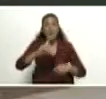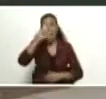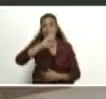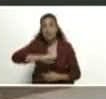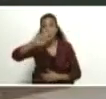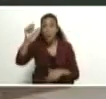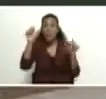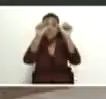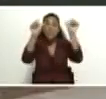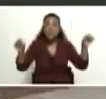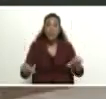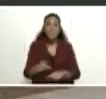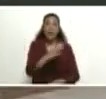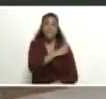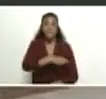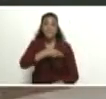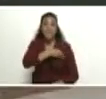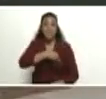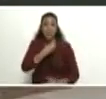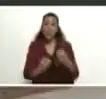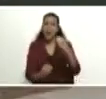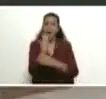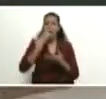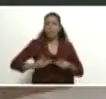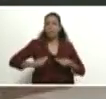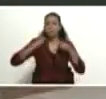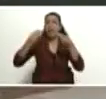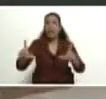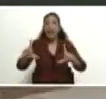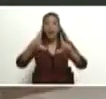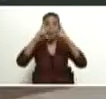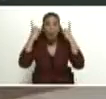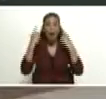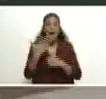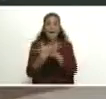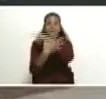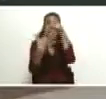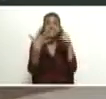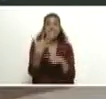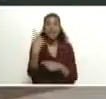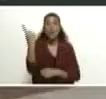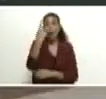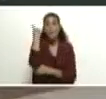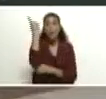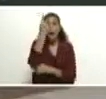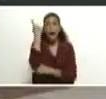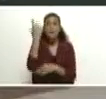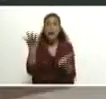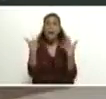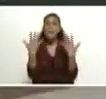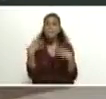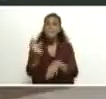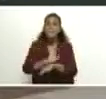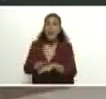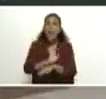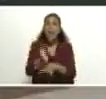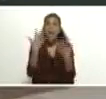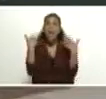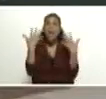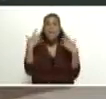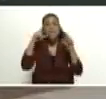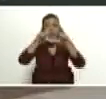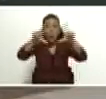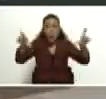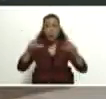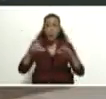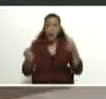del sistema de misiones, que con este regalo que usted le ha enviado a La Guaira, 5 nuevas ambulancias, presidente, vamos a verla por acá por dentro,